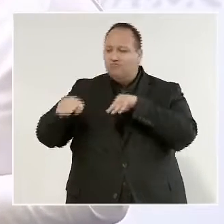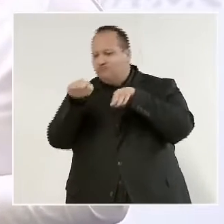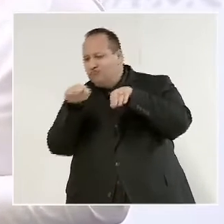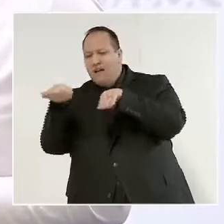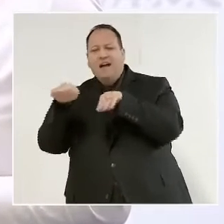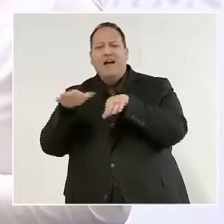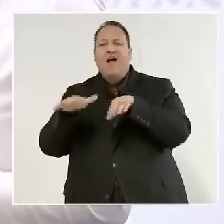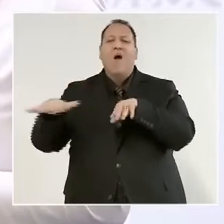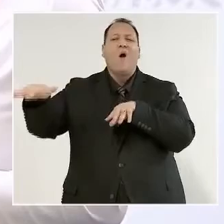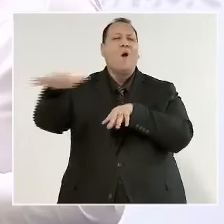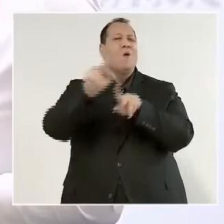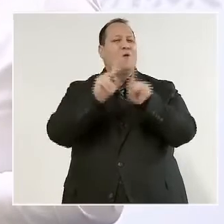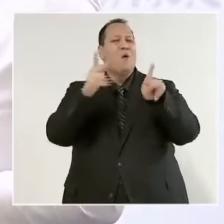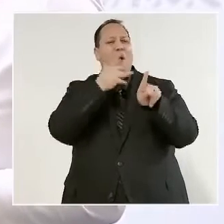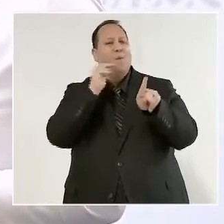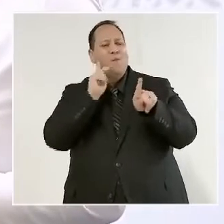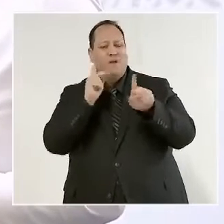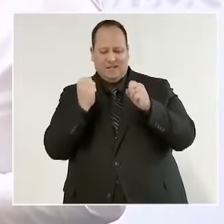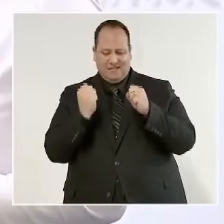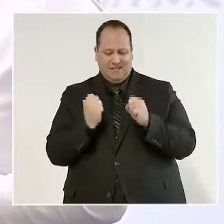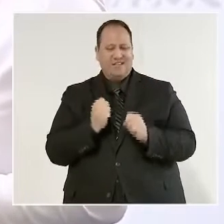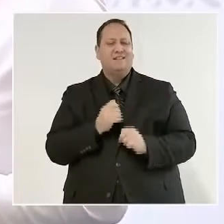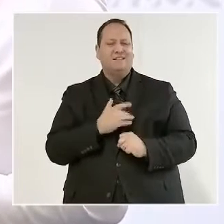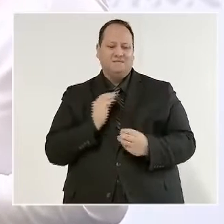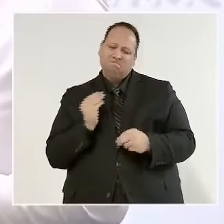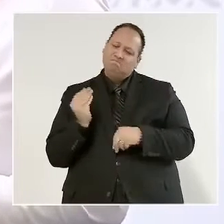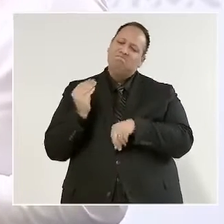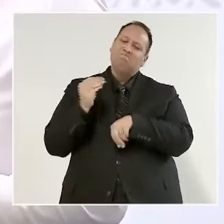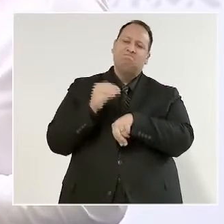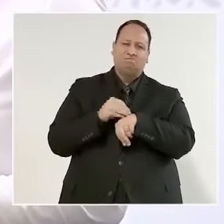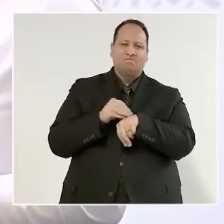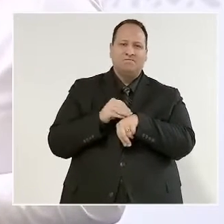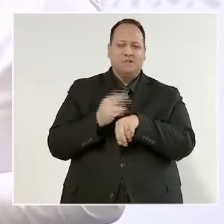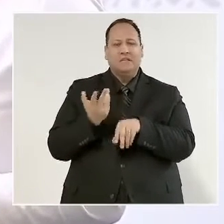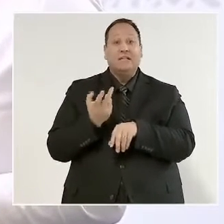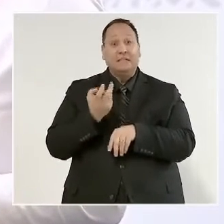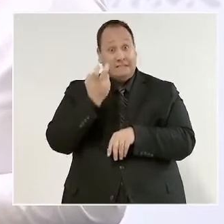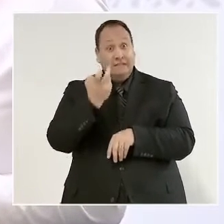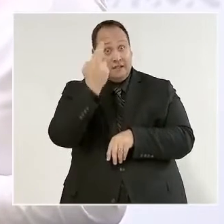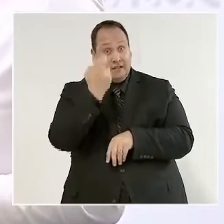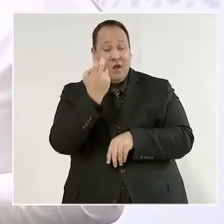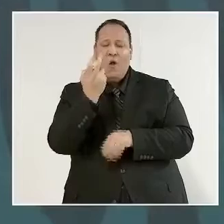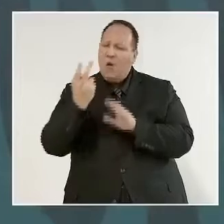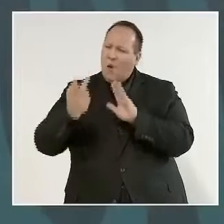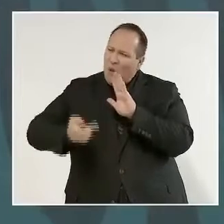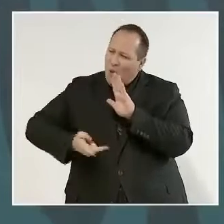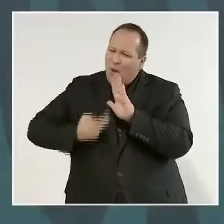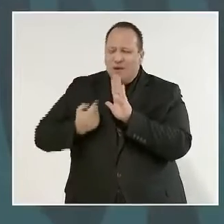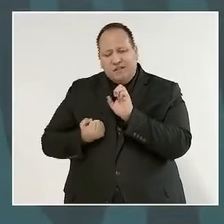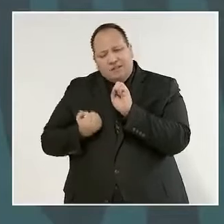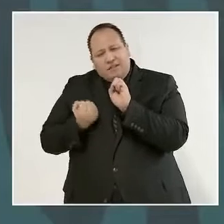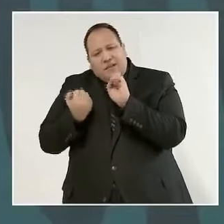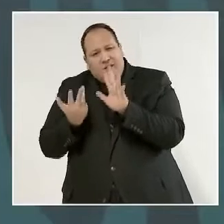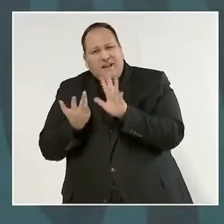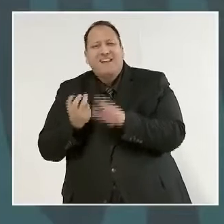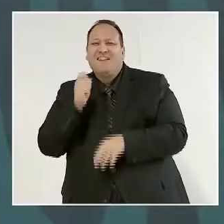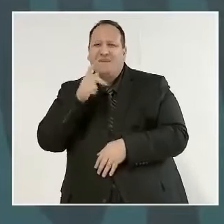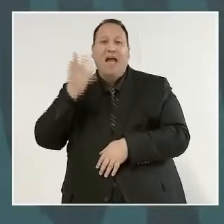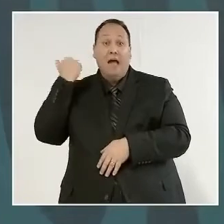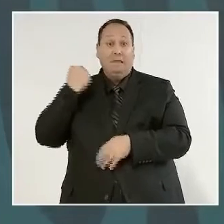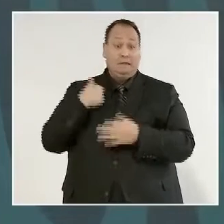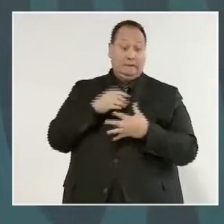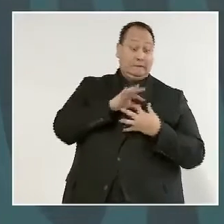seguridad de todas y de todos. Con esto, comprobamos una vez más lo que decía